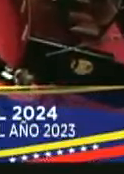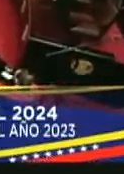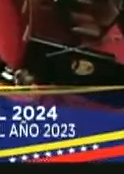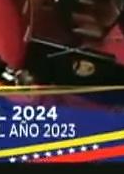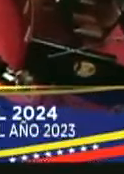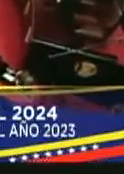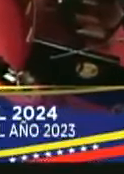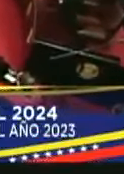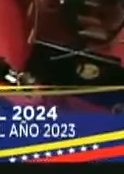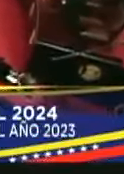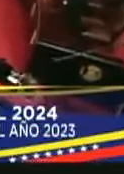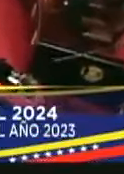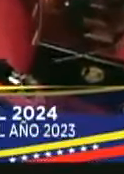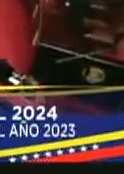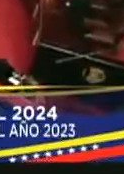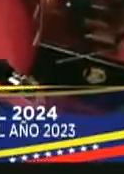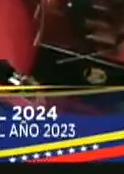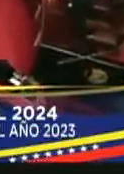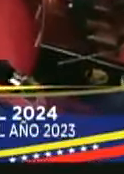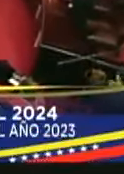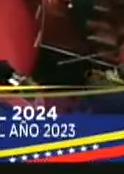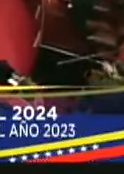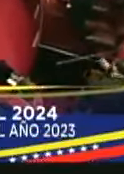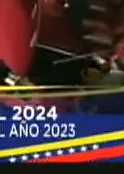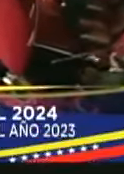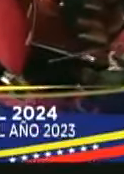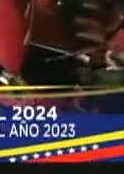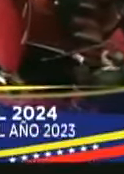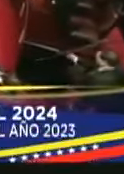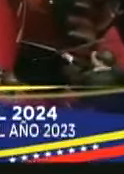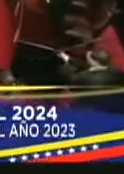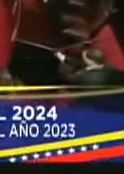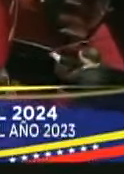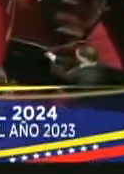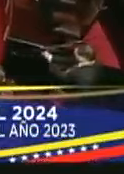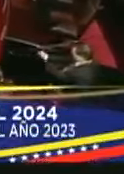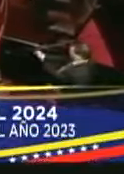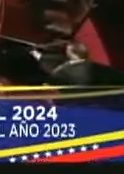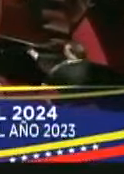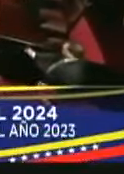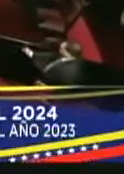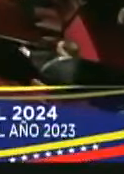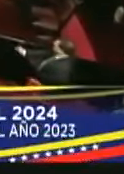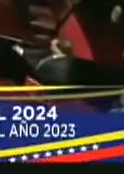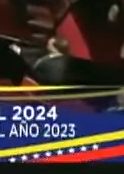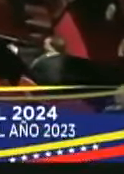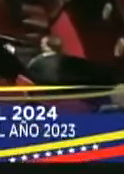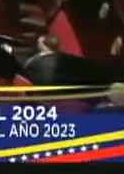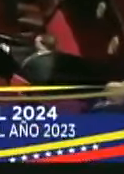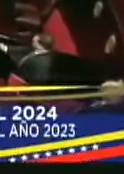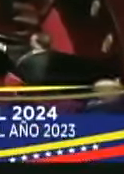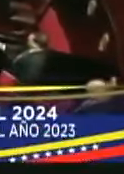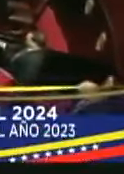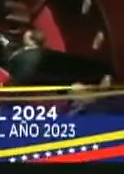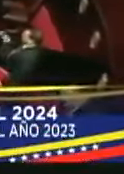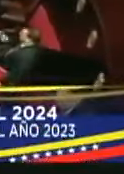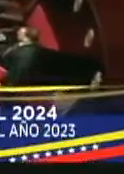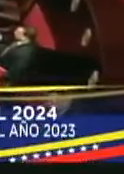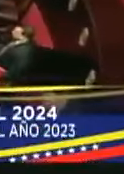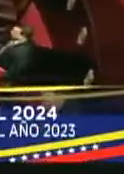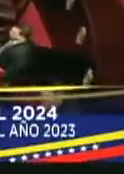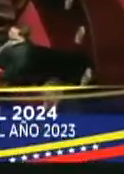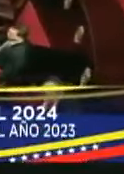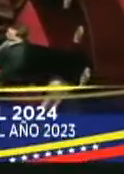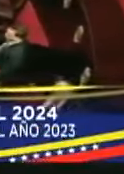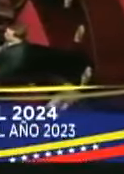como las aplicadas por el Ministerio Público, lo decía así, hacer jornadas de participación ciudadana. Hay que salir de las oficinas,